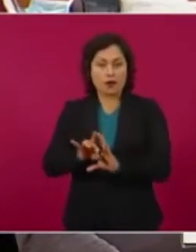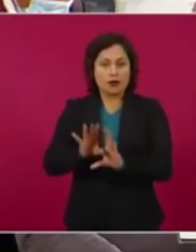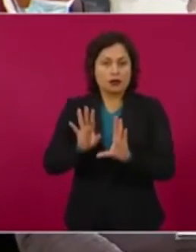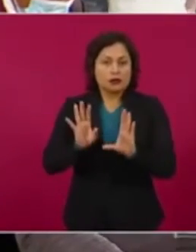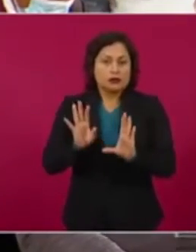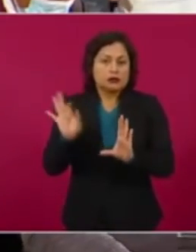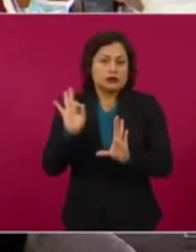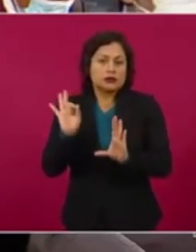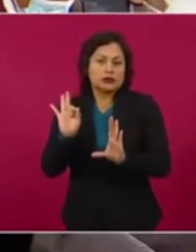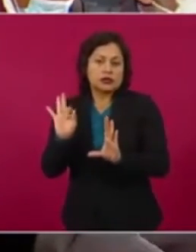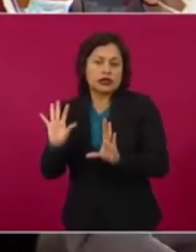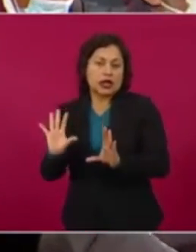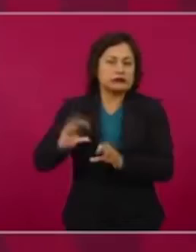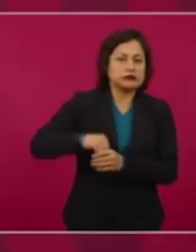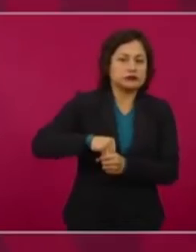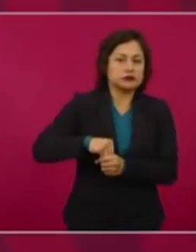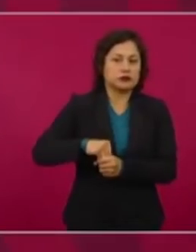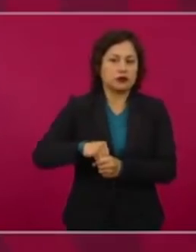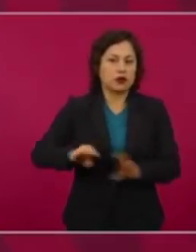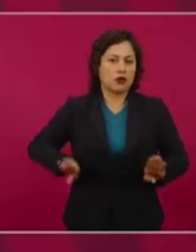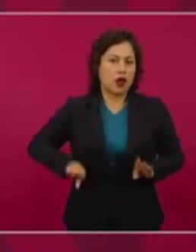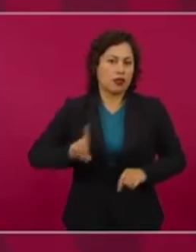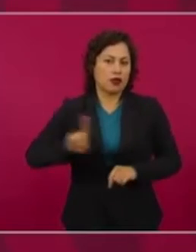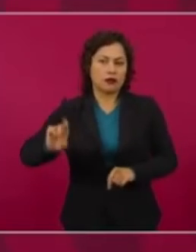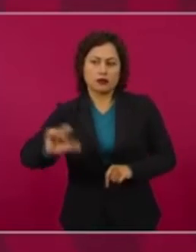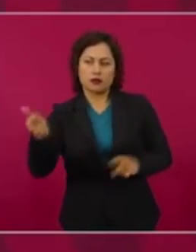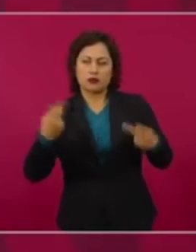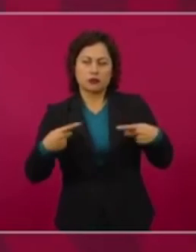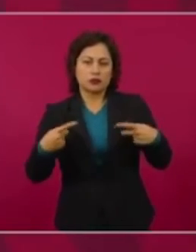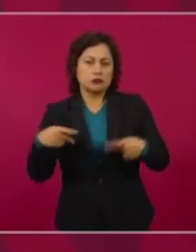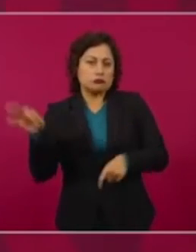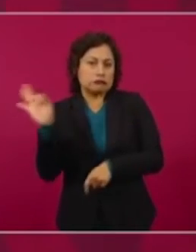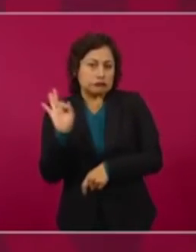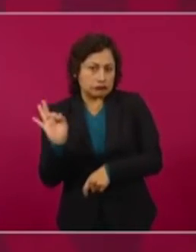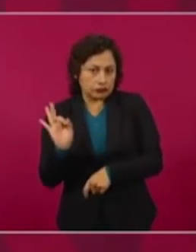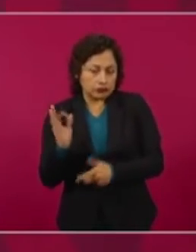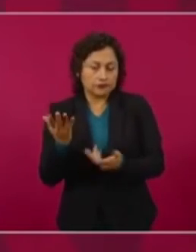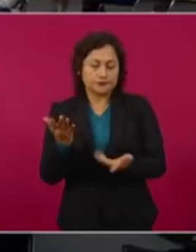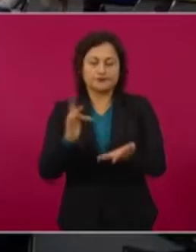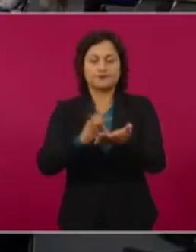por la derecha. Gracias, presidente. Bueno, sí,